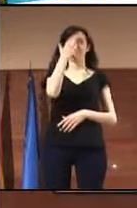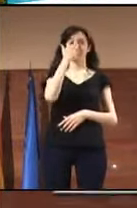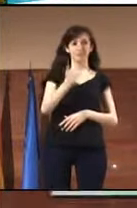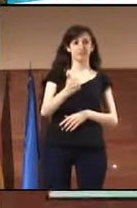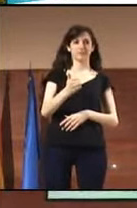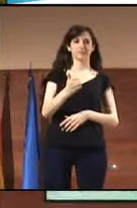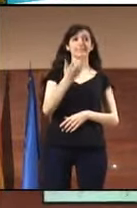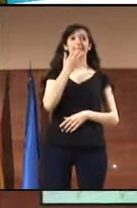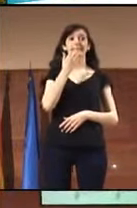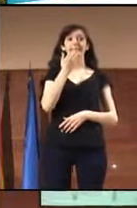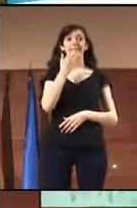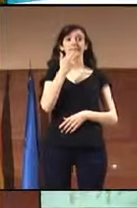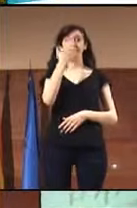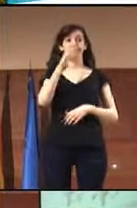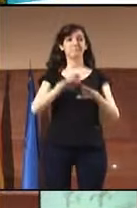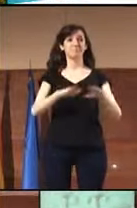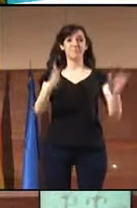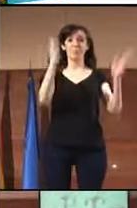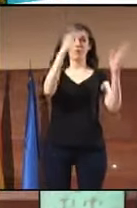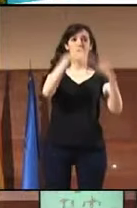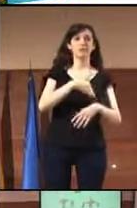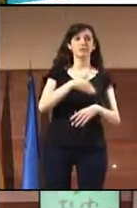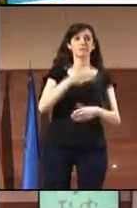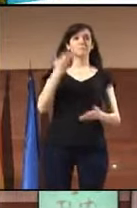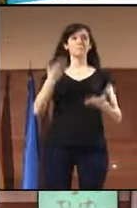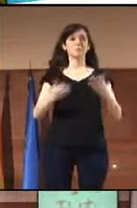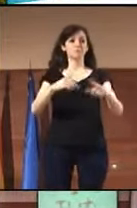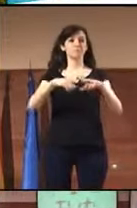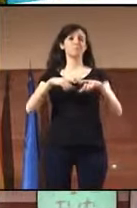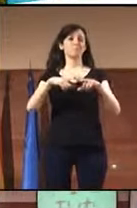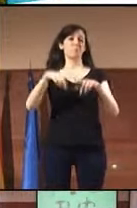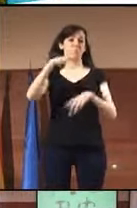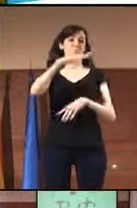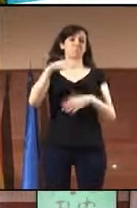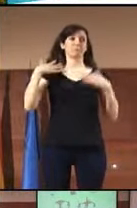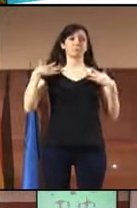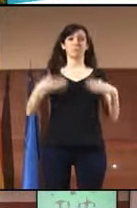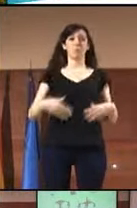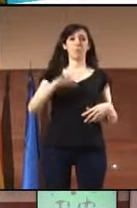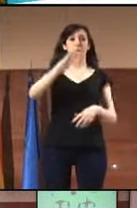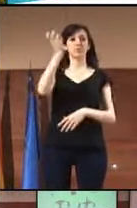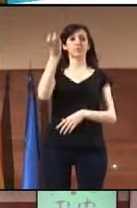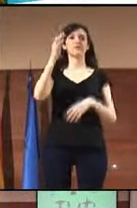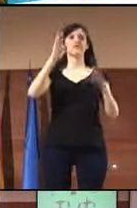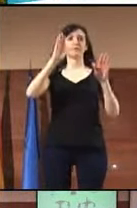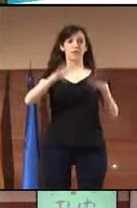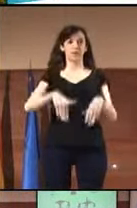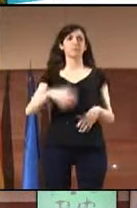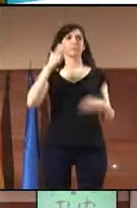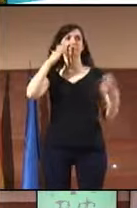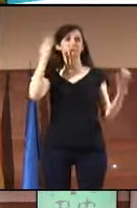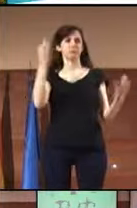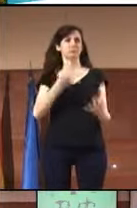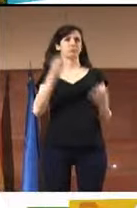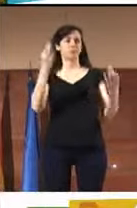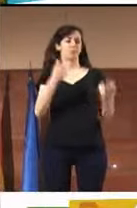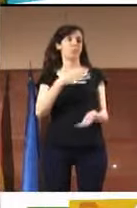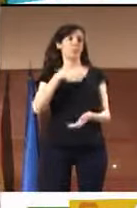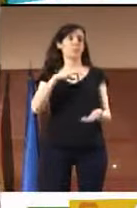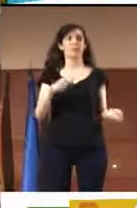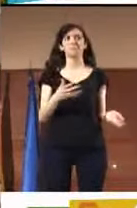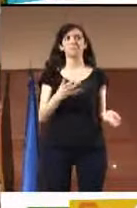tuviésemos este reposapiés y ese peso se tuviese que repartir en otras zonas, vamos a tener los consecuentes riesgos, como pueda